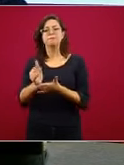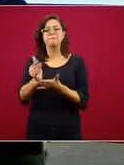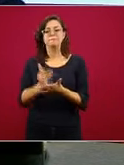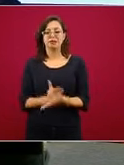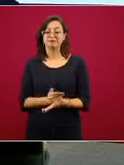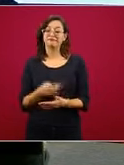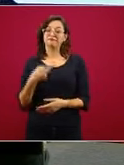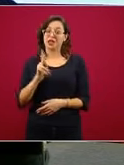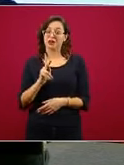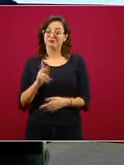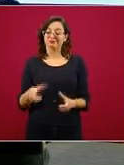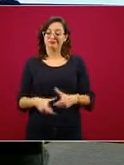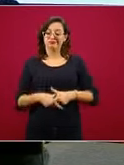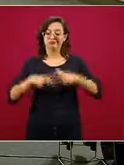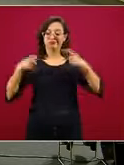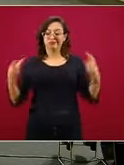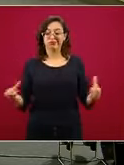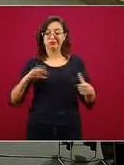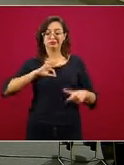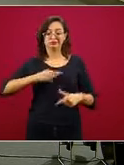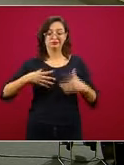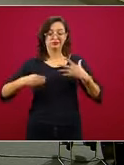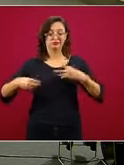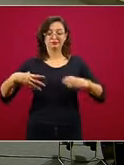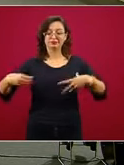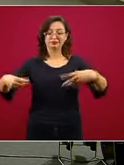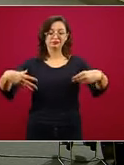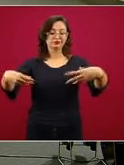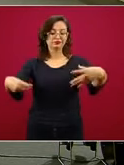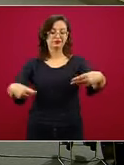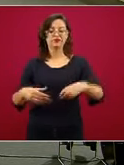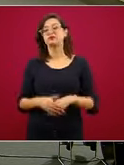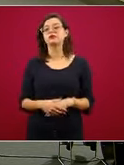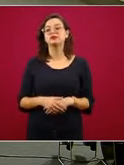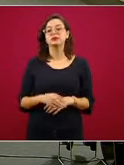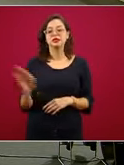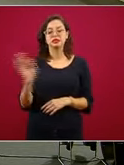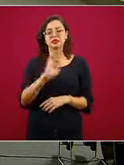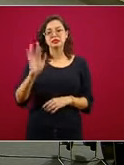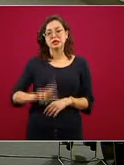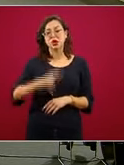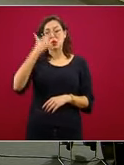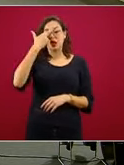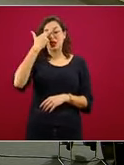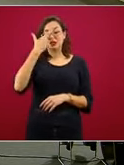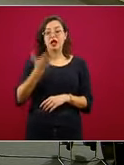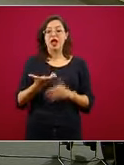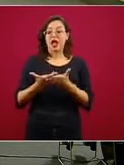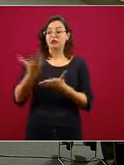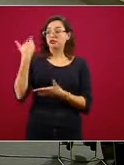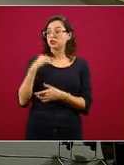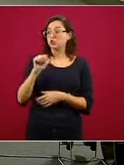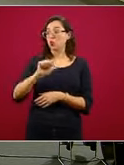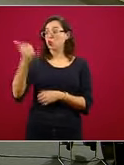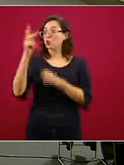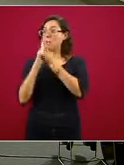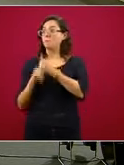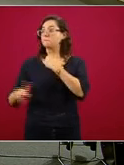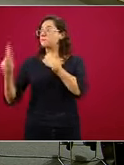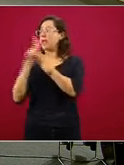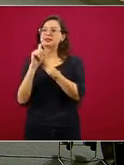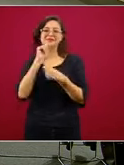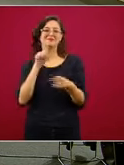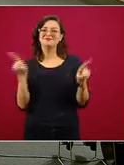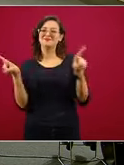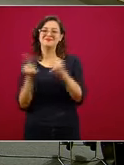es la señal preocupante. Quizá recuerdan que hace unos días presentamos un país donde vimos este patrón de